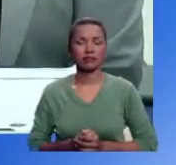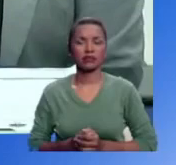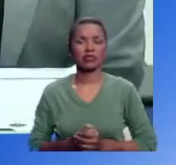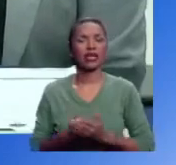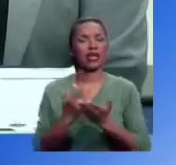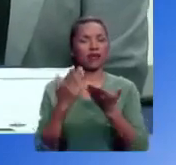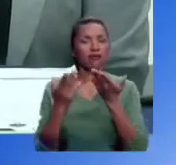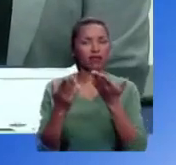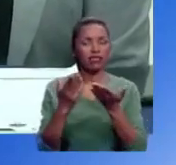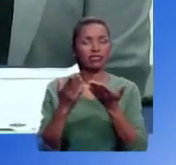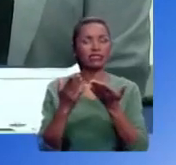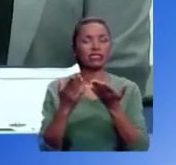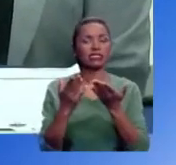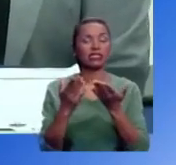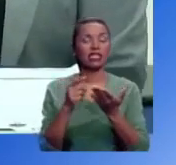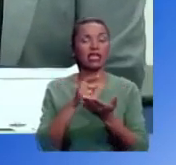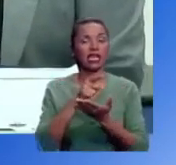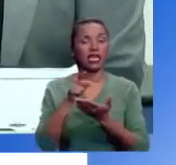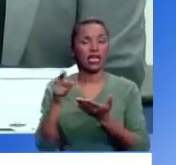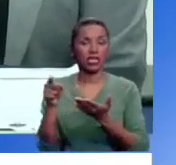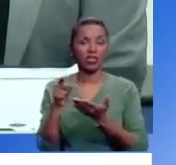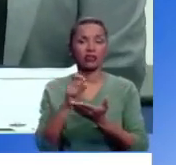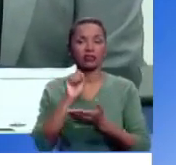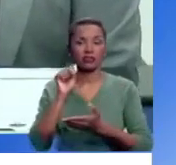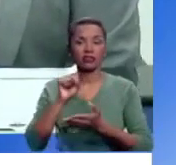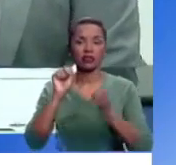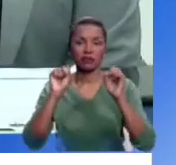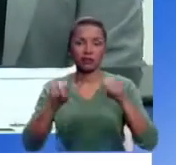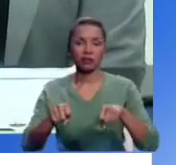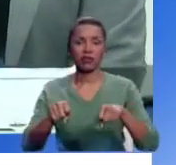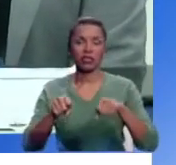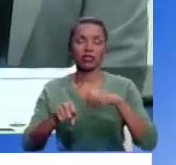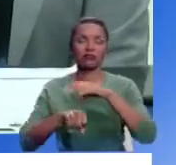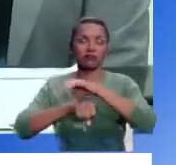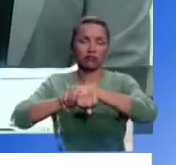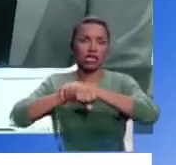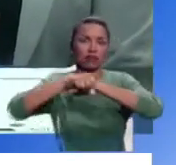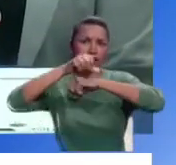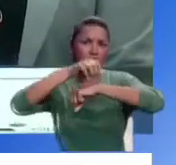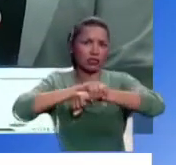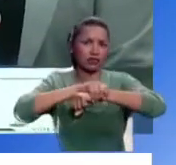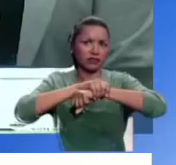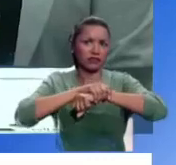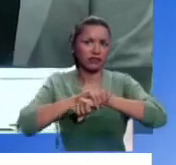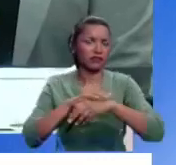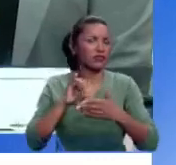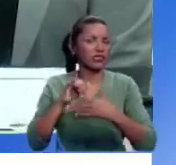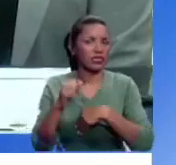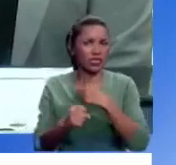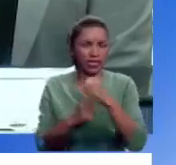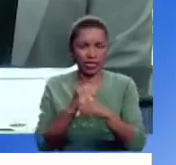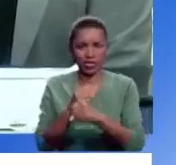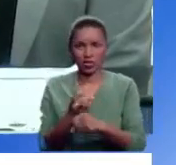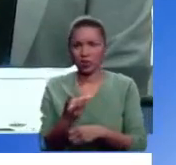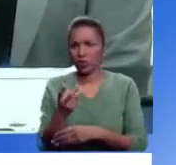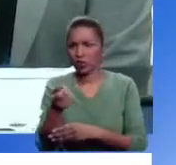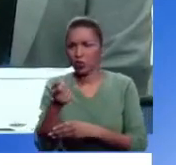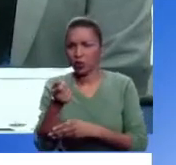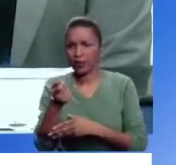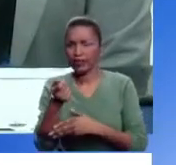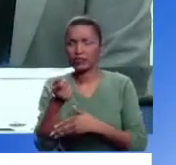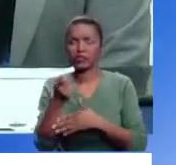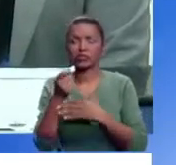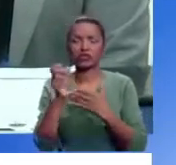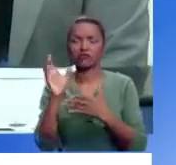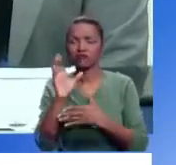ciertos elementos para ser concretado dentro del mismo. De lo que va de este año, ¿cuántos operativos